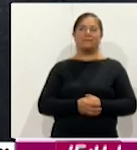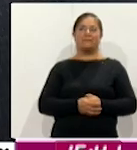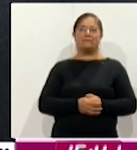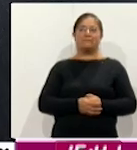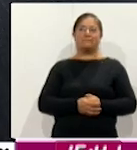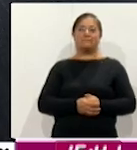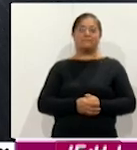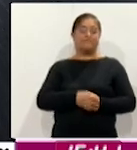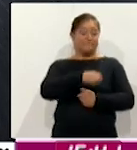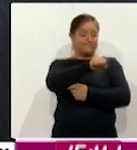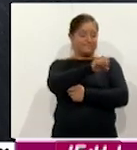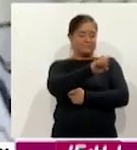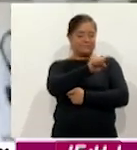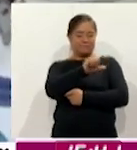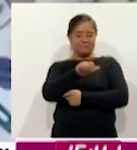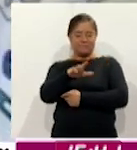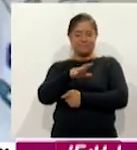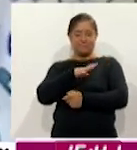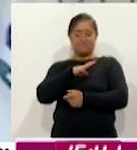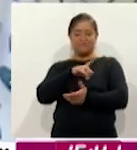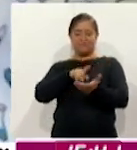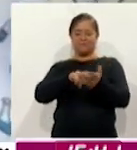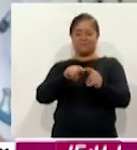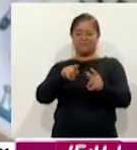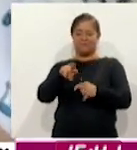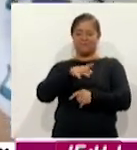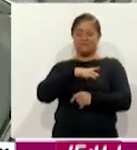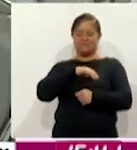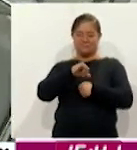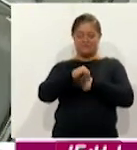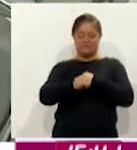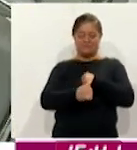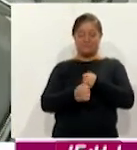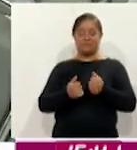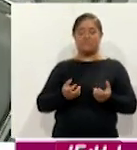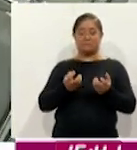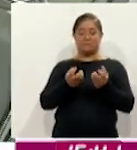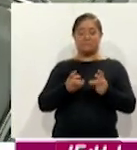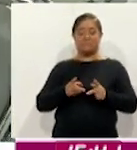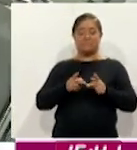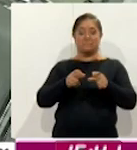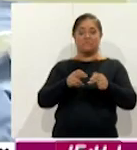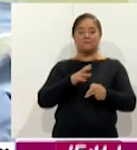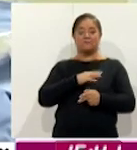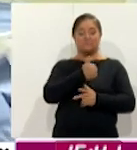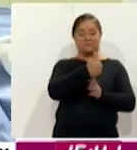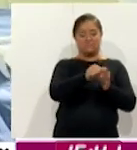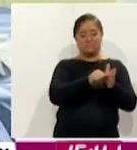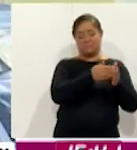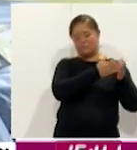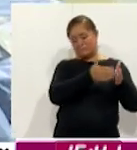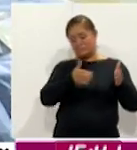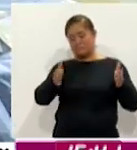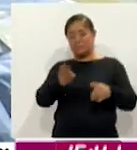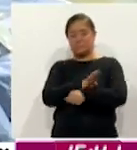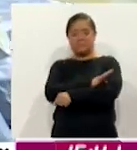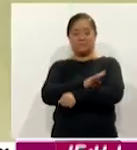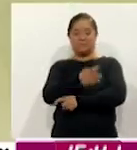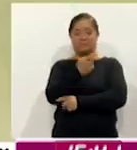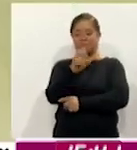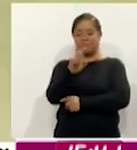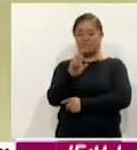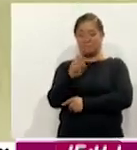El sector salud del estado realizó jornadas mensuales de vasectomía sin bisturí gratuitas durante el primer semestre del año en beneficio de